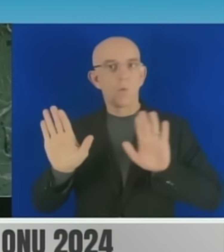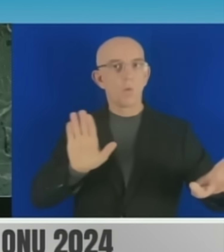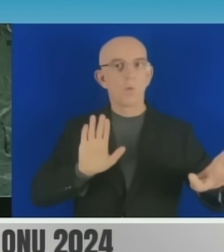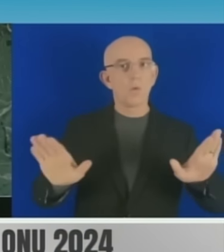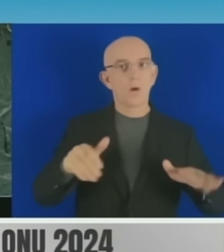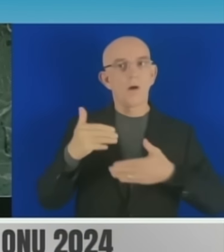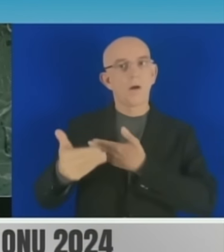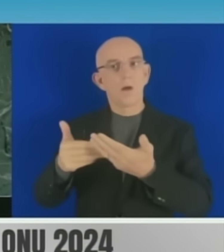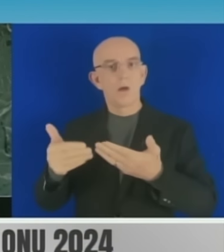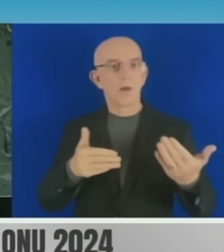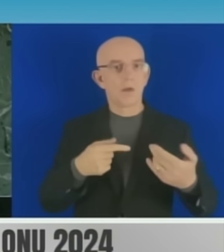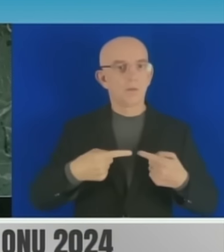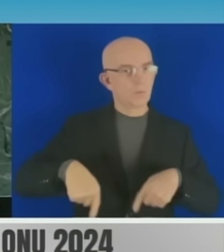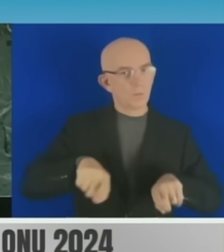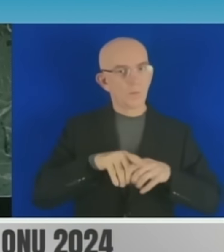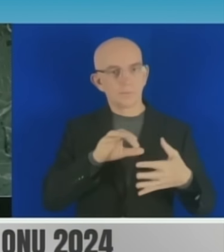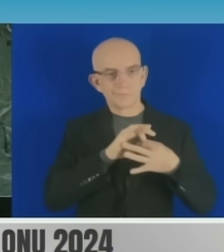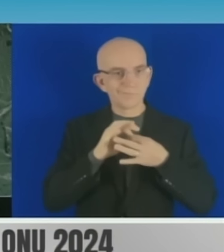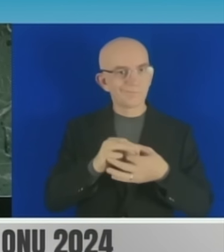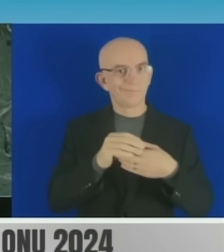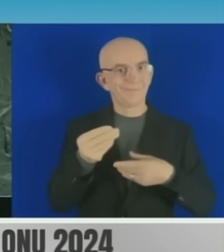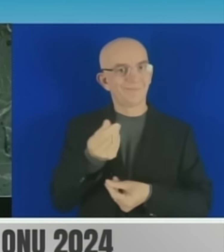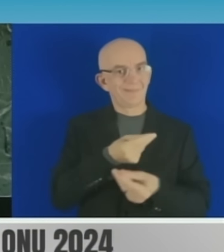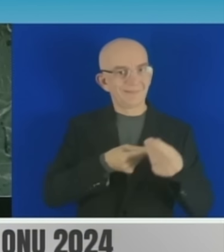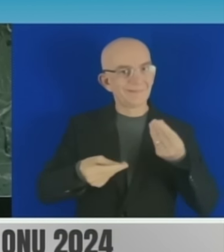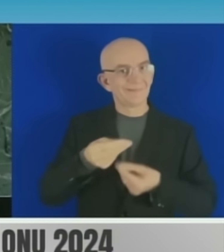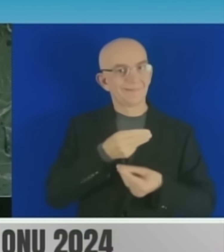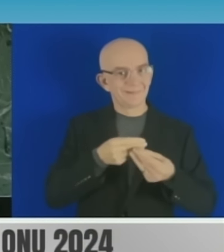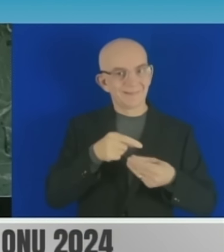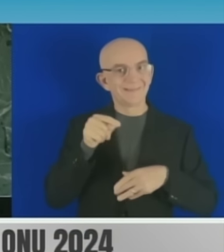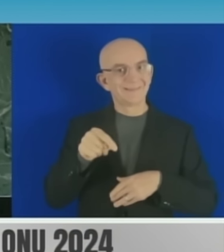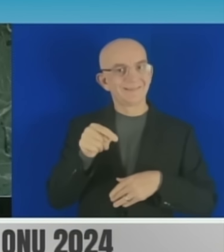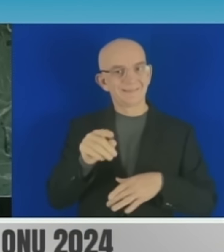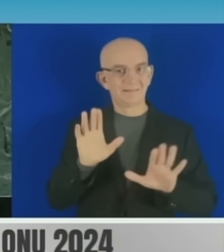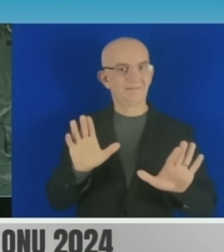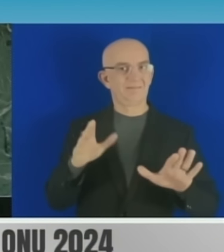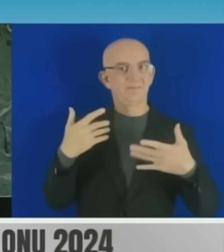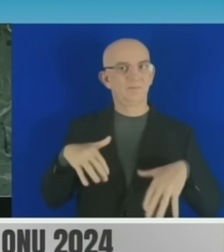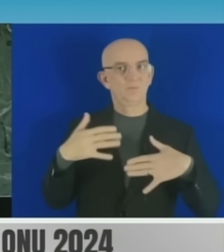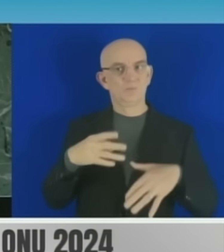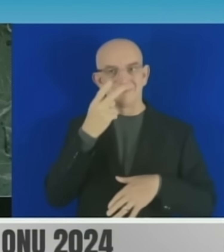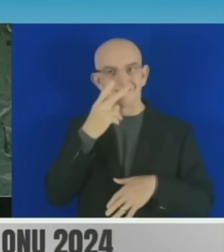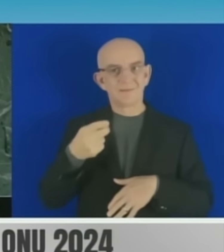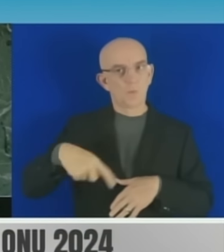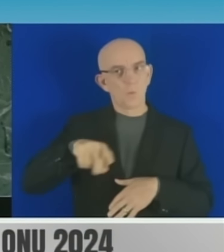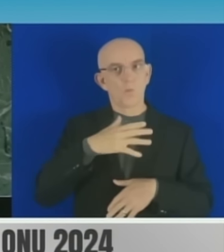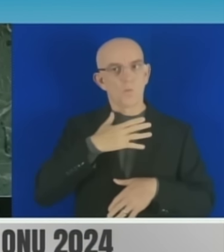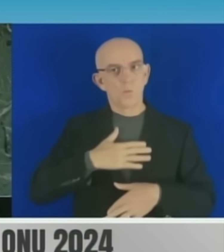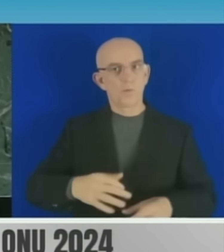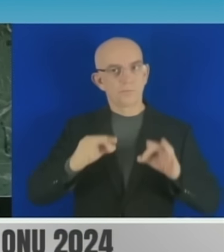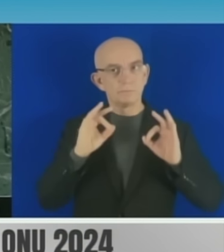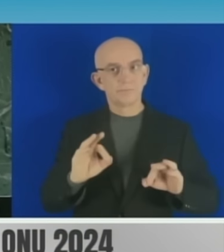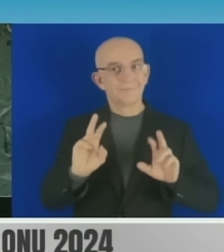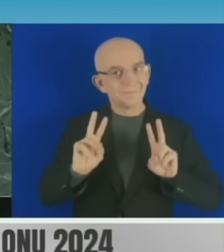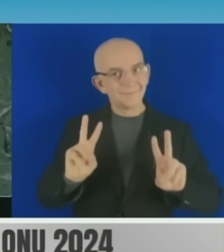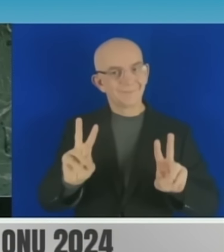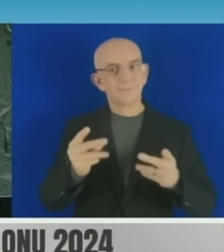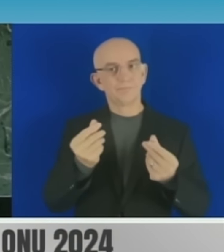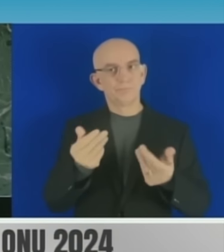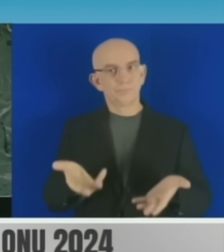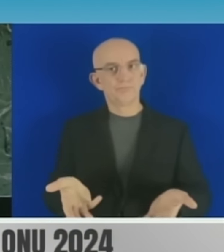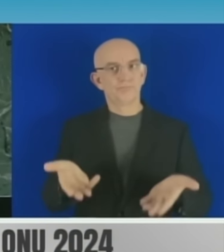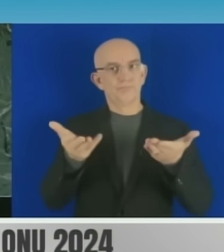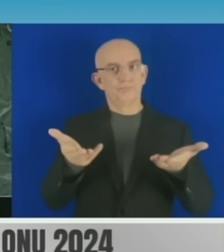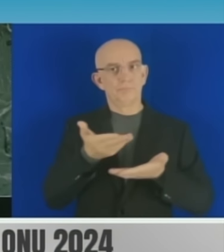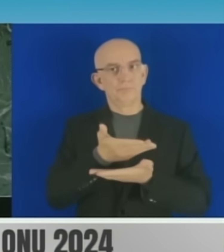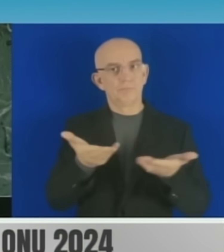pacífico, próspero, justo y equitativo, en cumplimiento y estricta adhesión a los propósitos y principios consagrados en